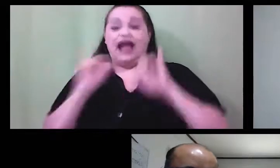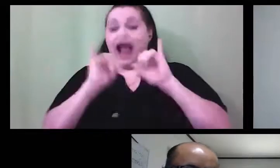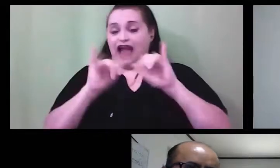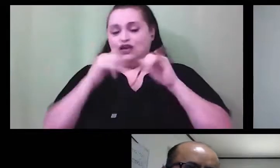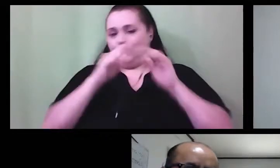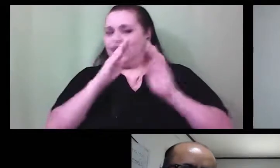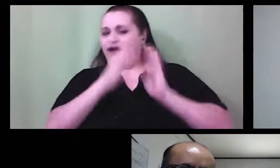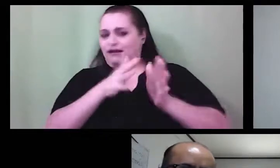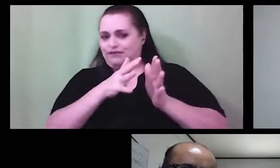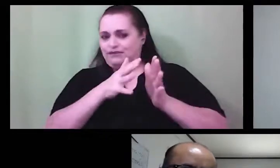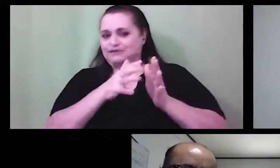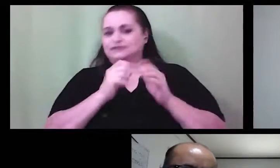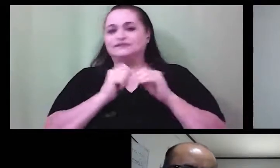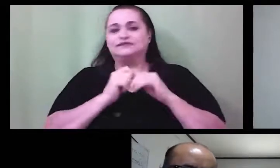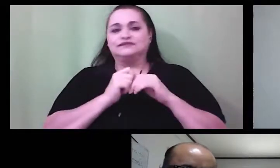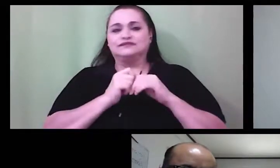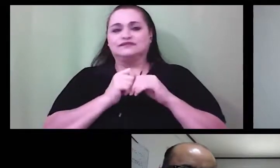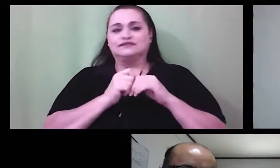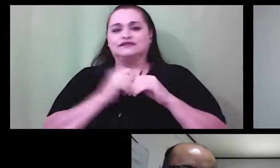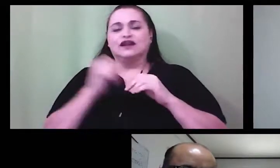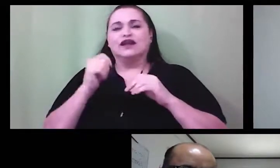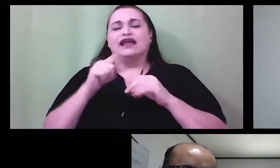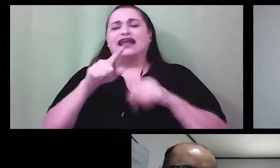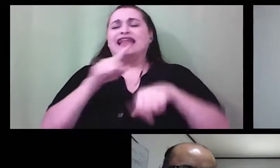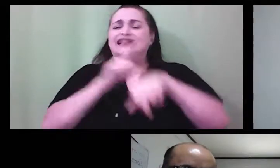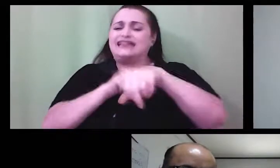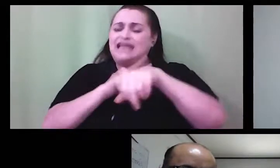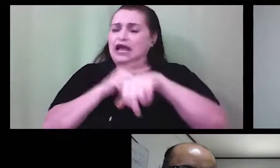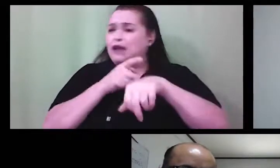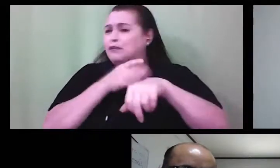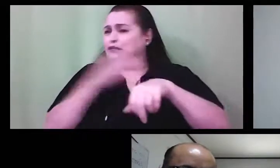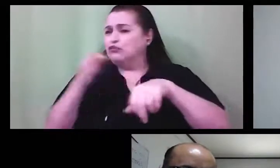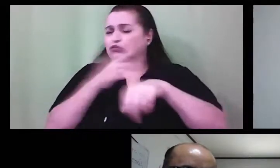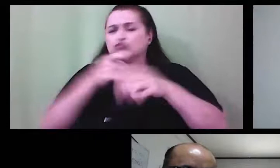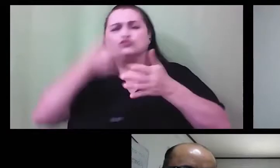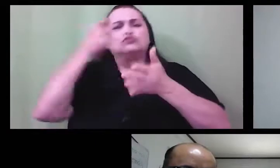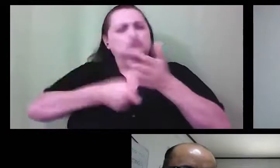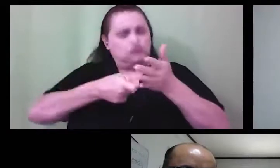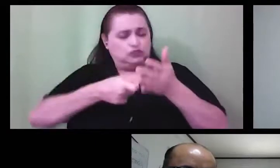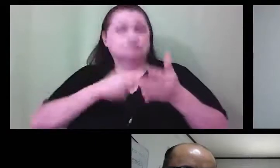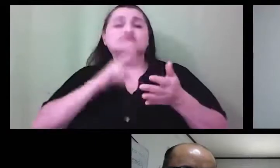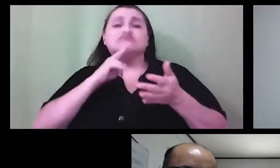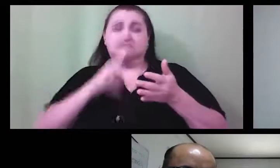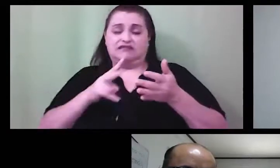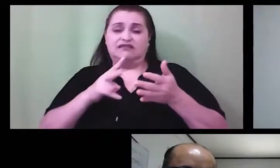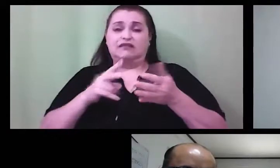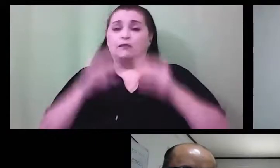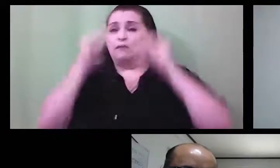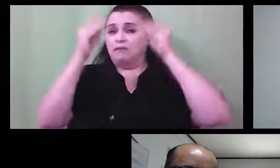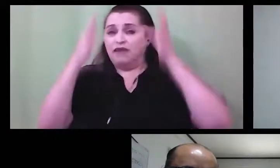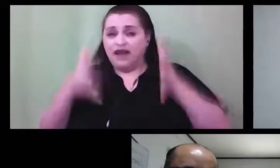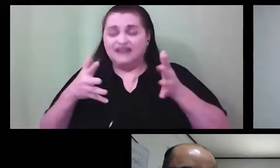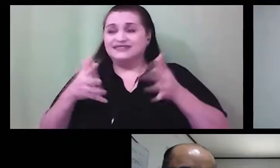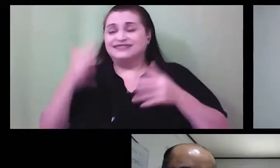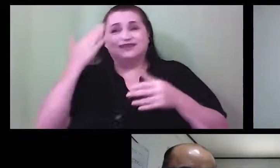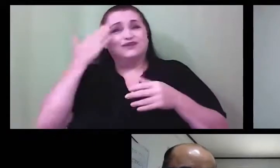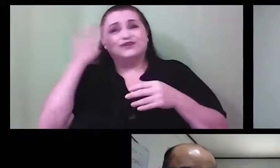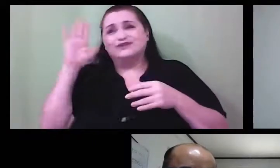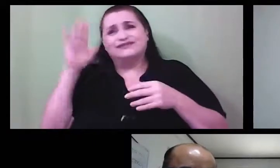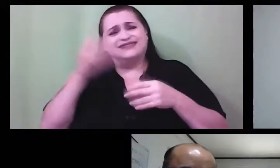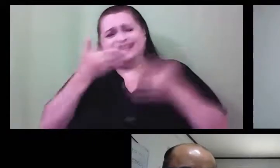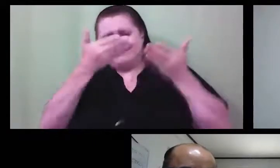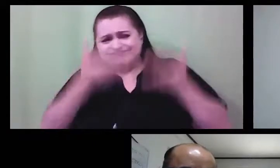dejamos, ¿verdad? Fue una etapa muy dura porque, de verdad, la maestra, no sé